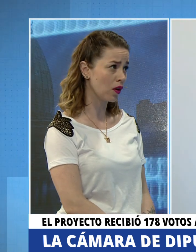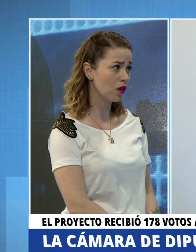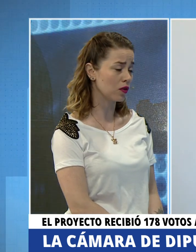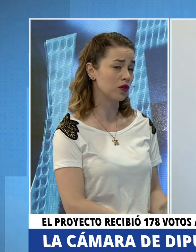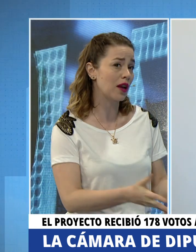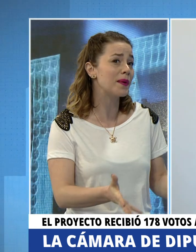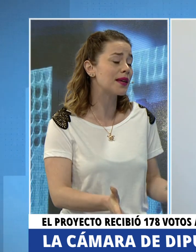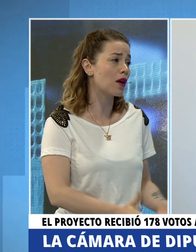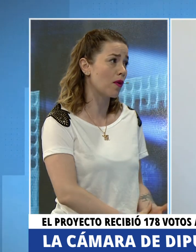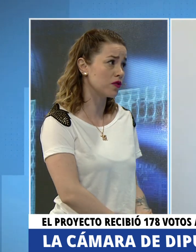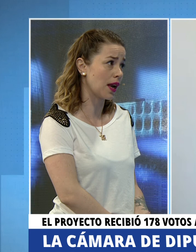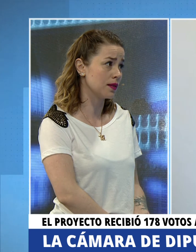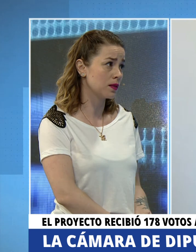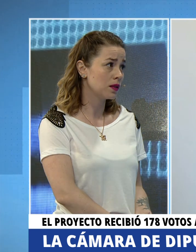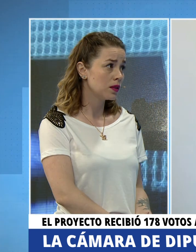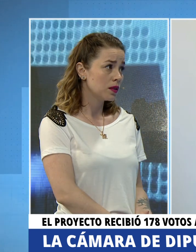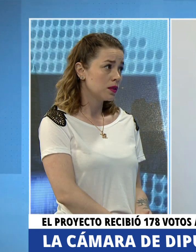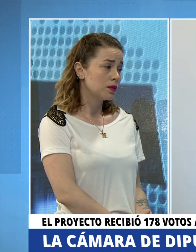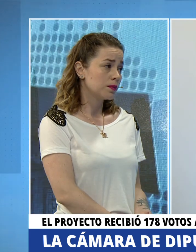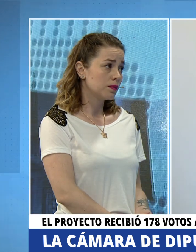acuerdo, ¿no? O sea, no pensaban como González.